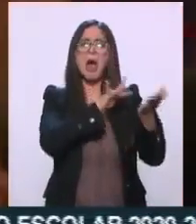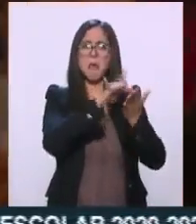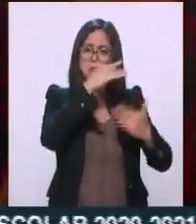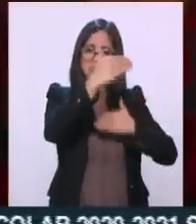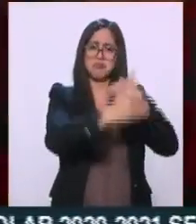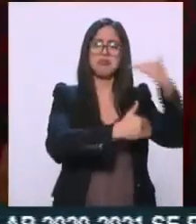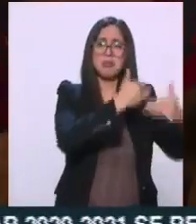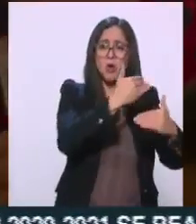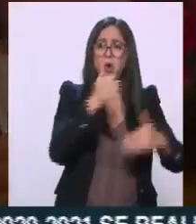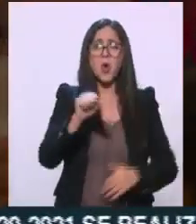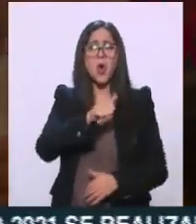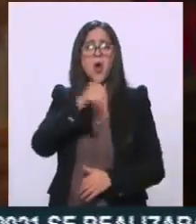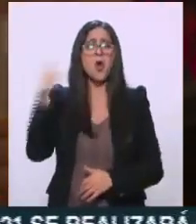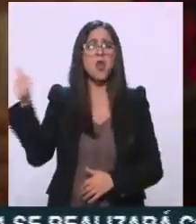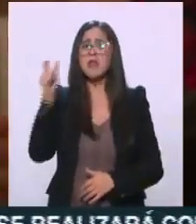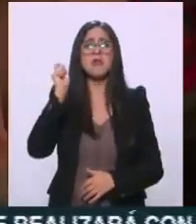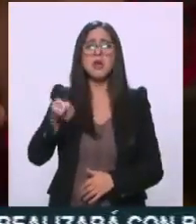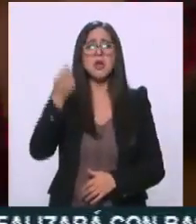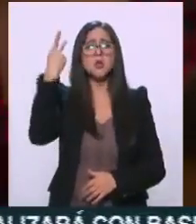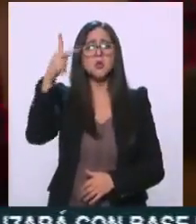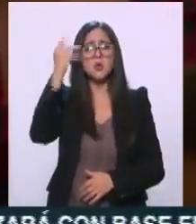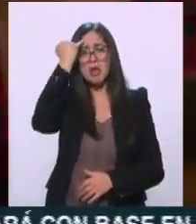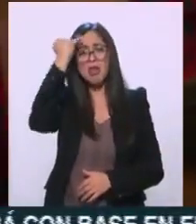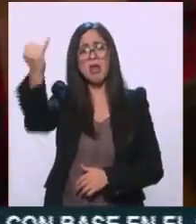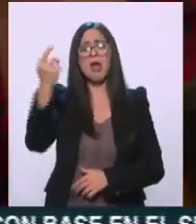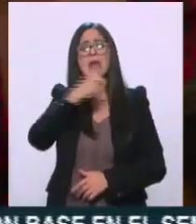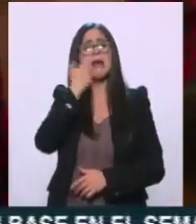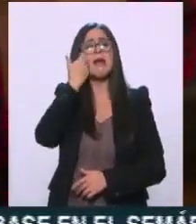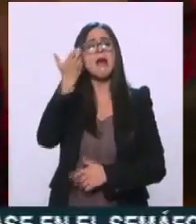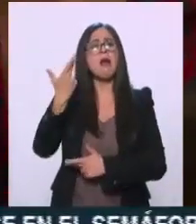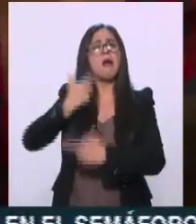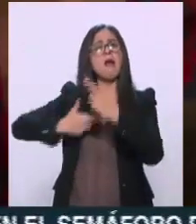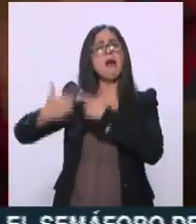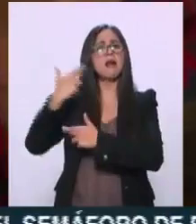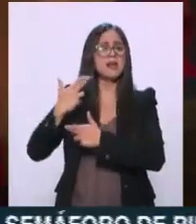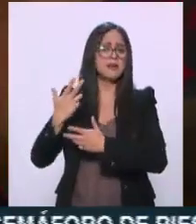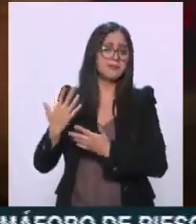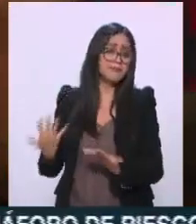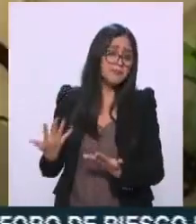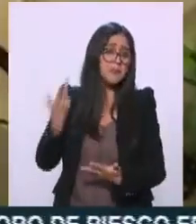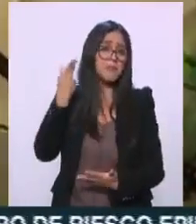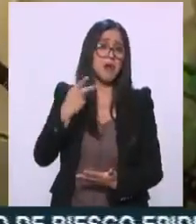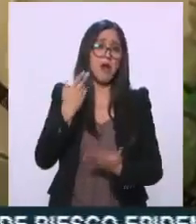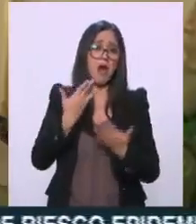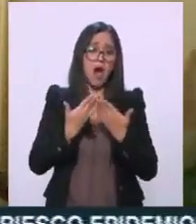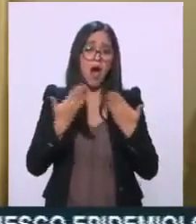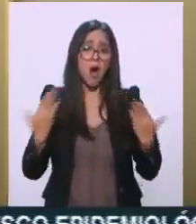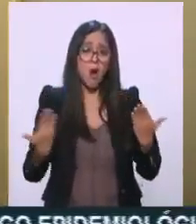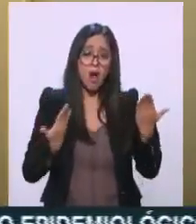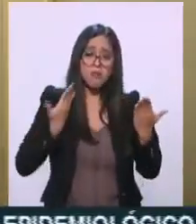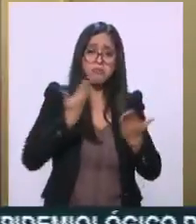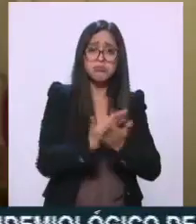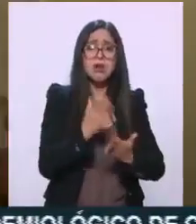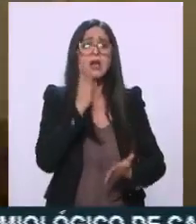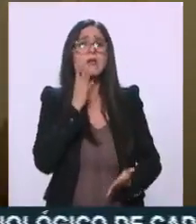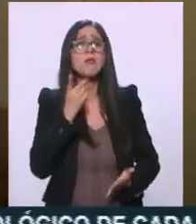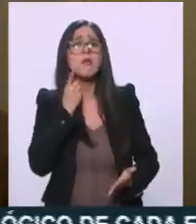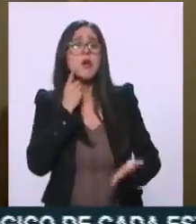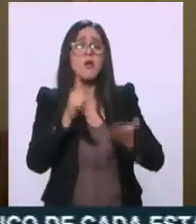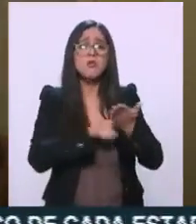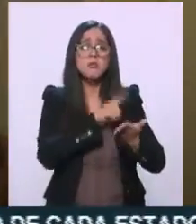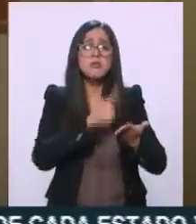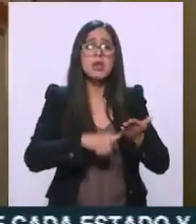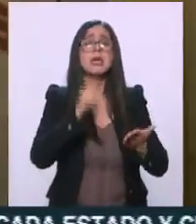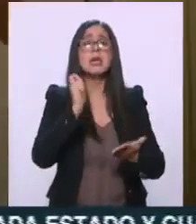y regresión de los mismos. Pero bueno, la legislación que estamos a punto de aprobar como Congreso, ya contamos con